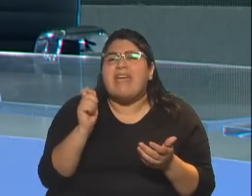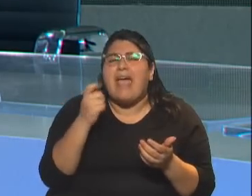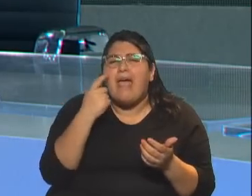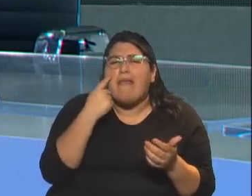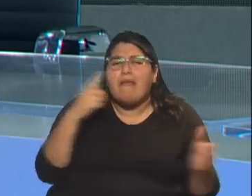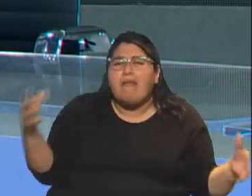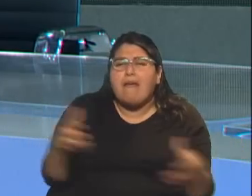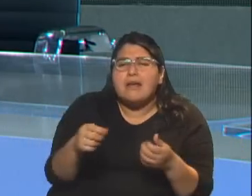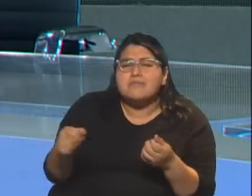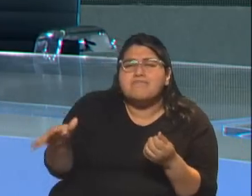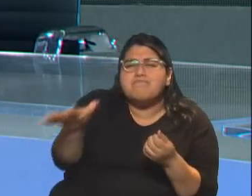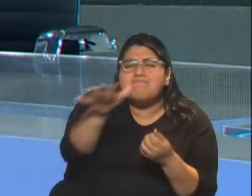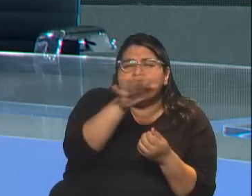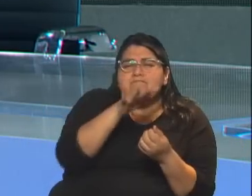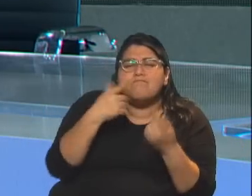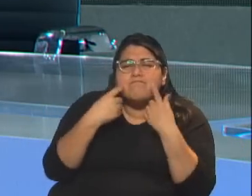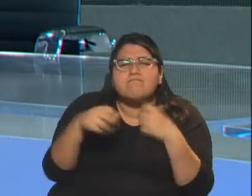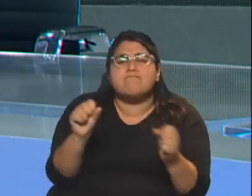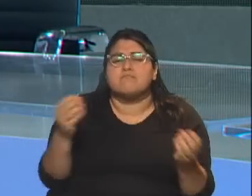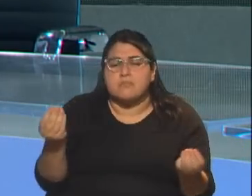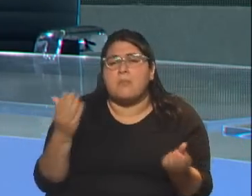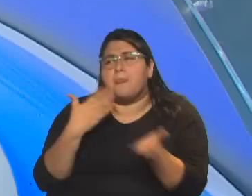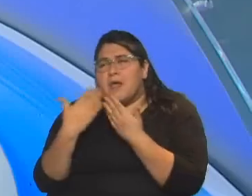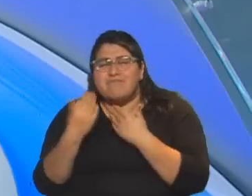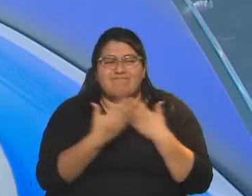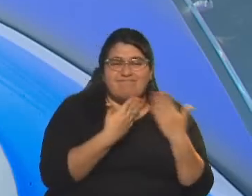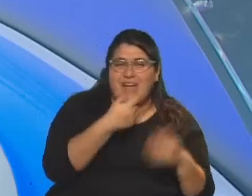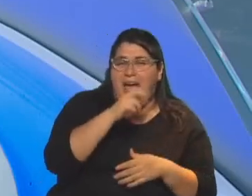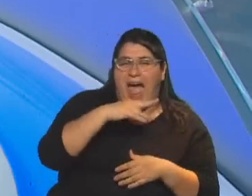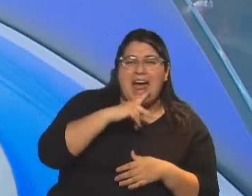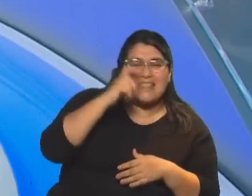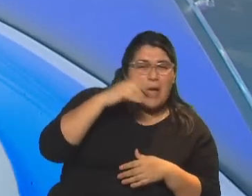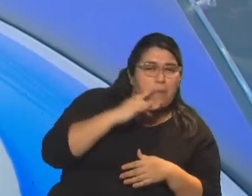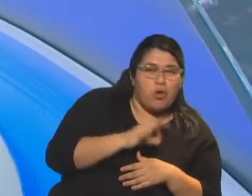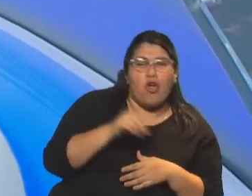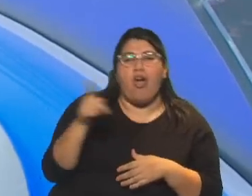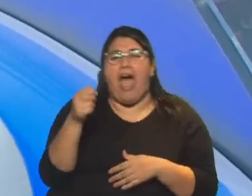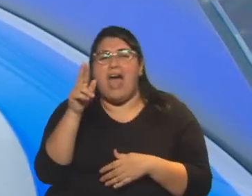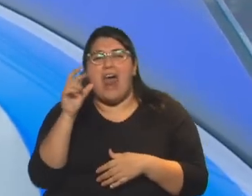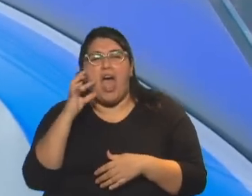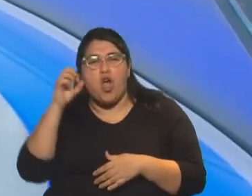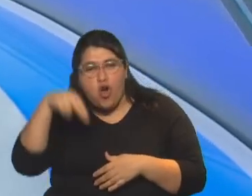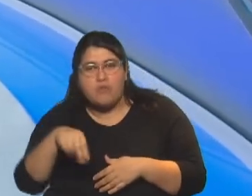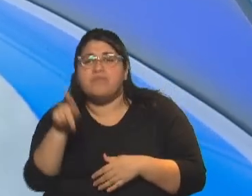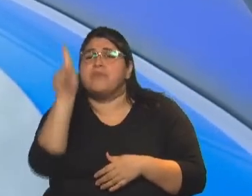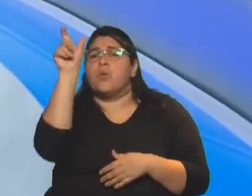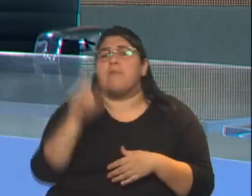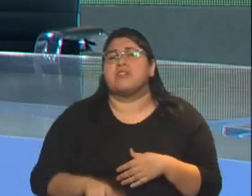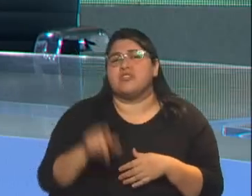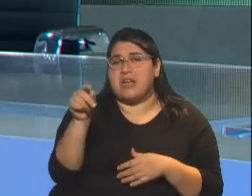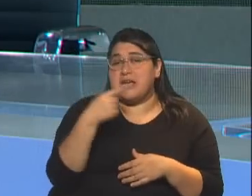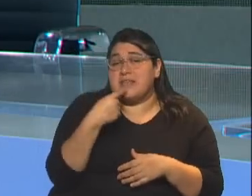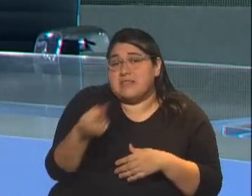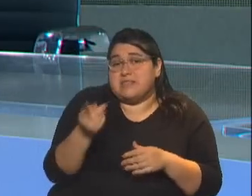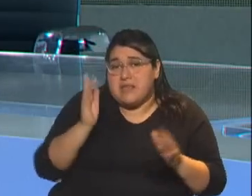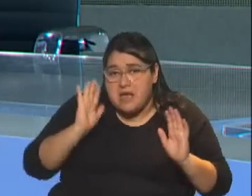bueno lo conversábamos con artemio lópez con raúl aragón yo es difícil suponer que se trató de un lobo solitario de una persona que bueno se vio